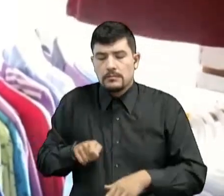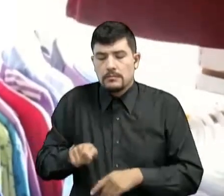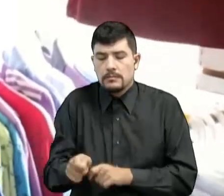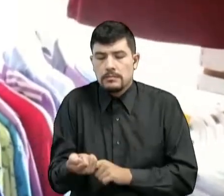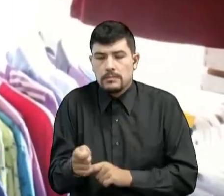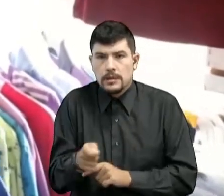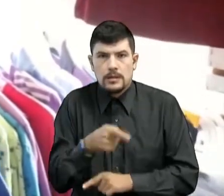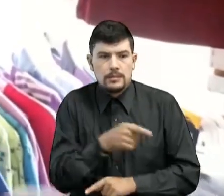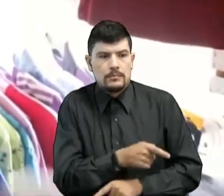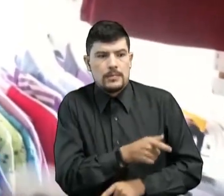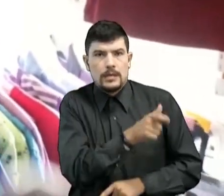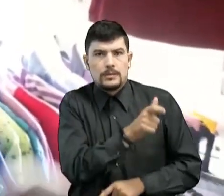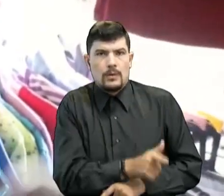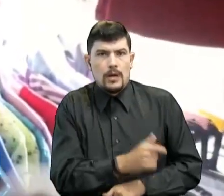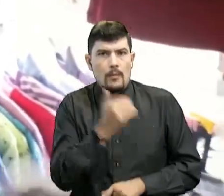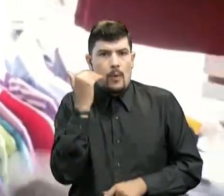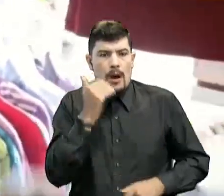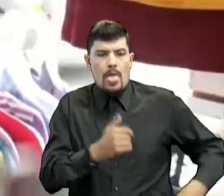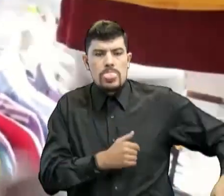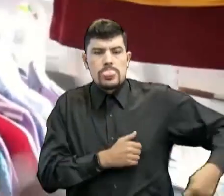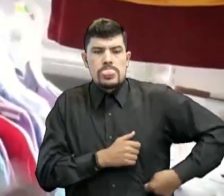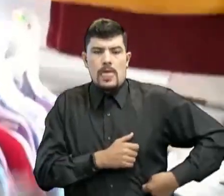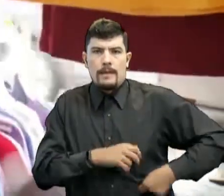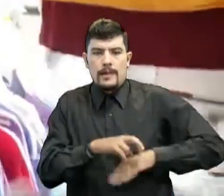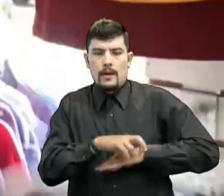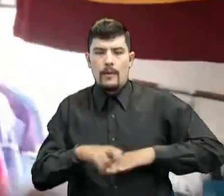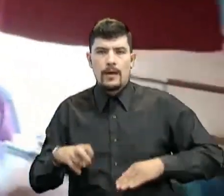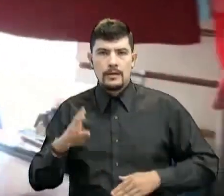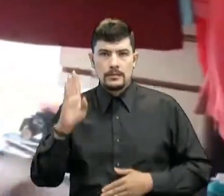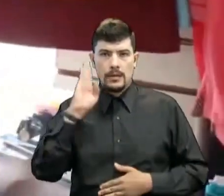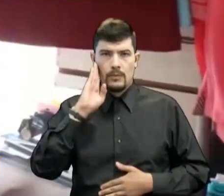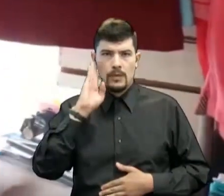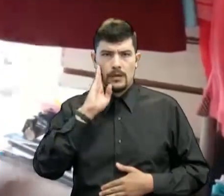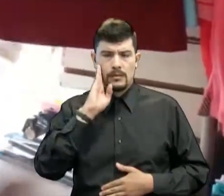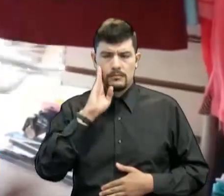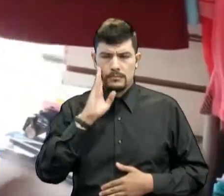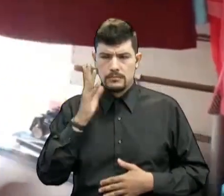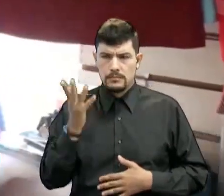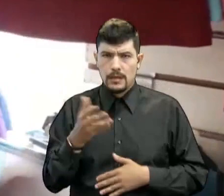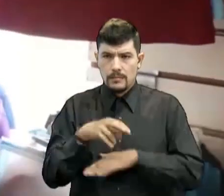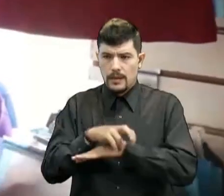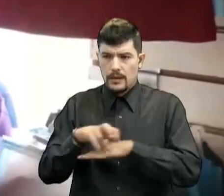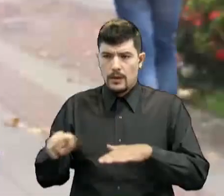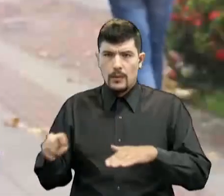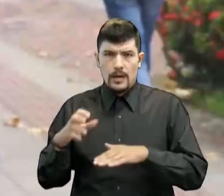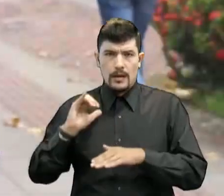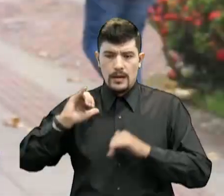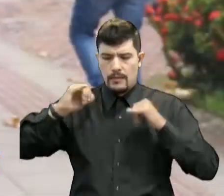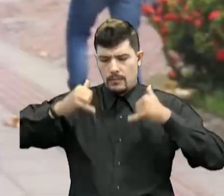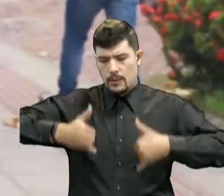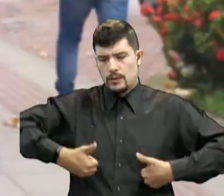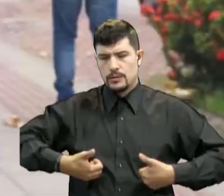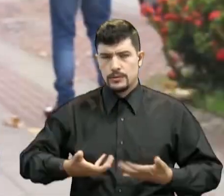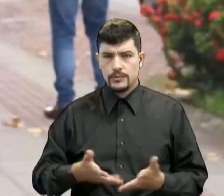puerta y la muchacha me puso un cuchillo en el estómago y me quitó el celular y me quitó el bolsito.